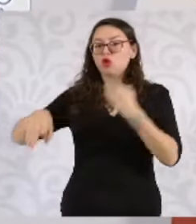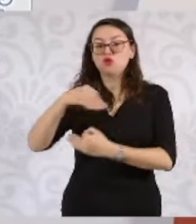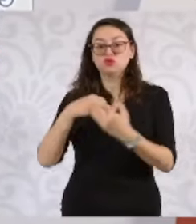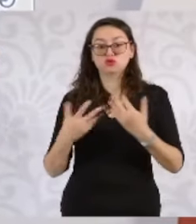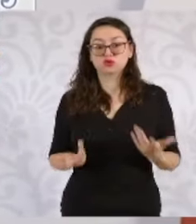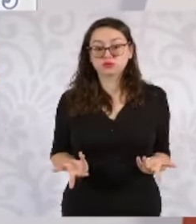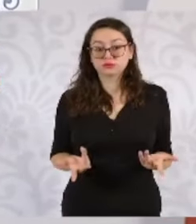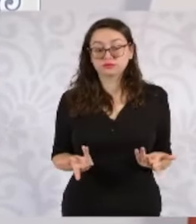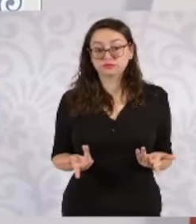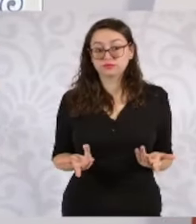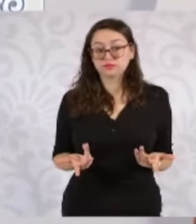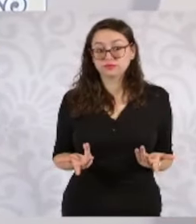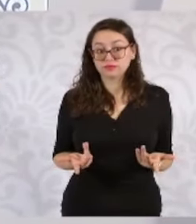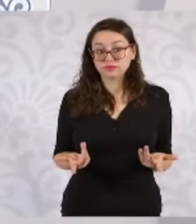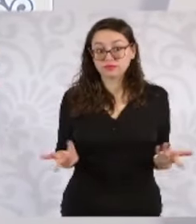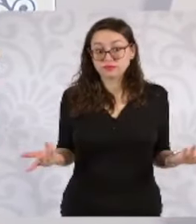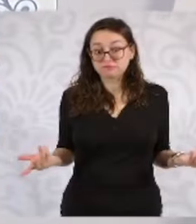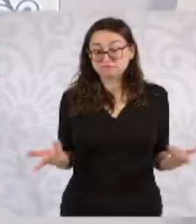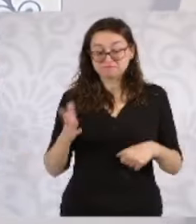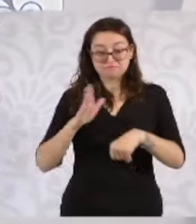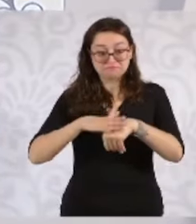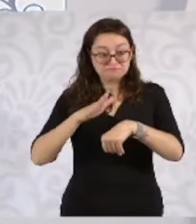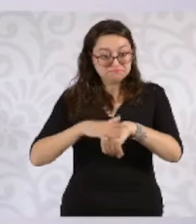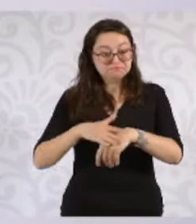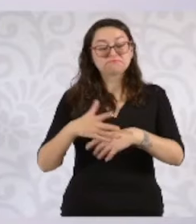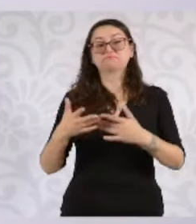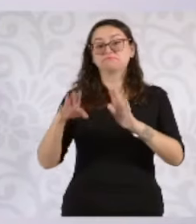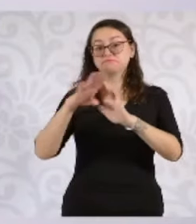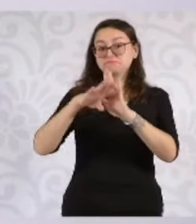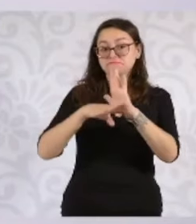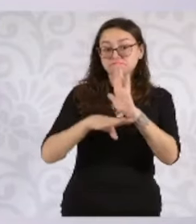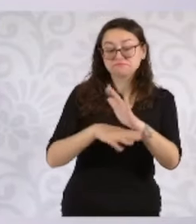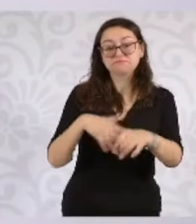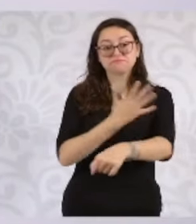porque la convocatoria va a ser muy transparente, abierta, y si